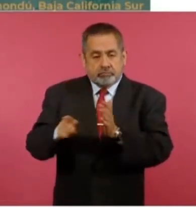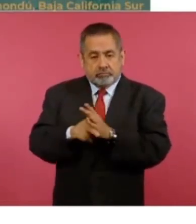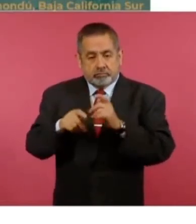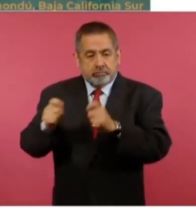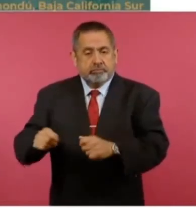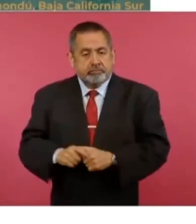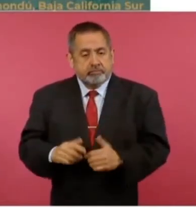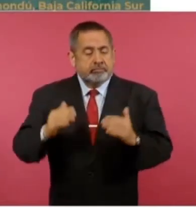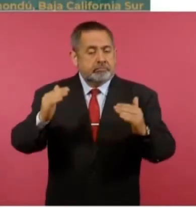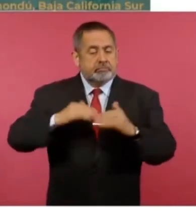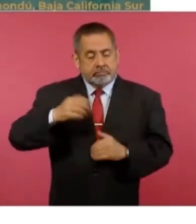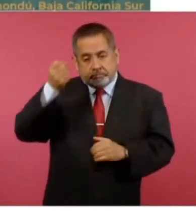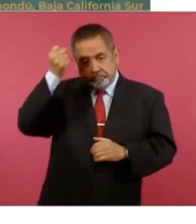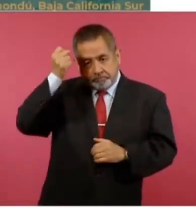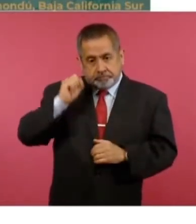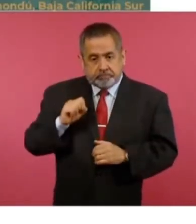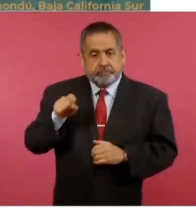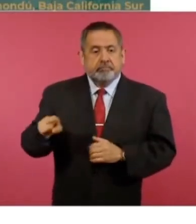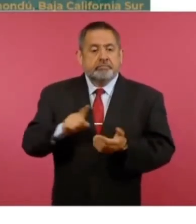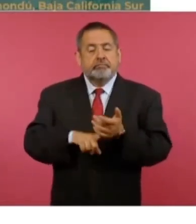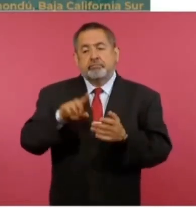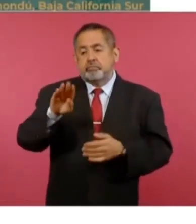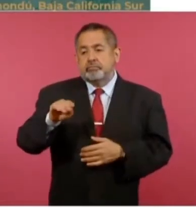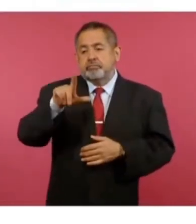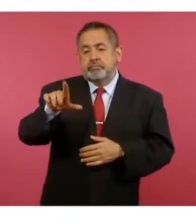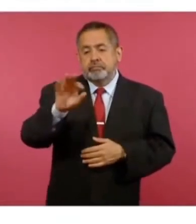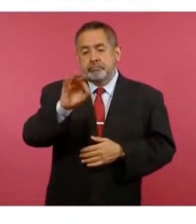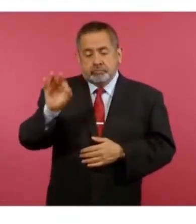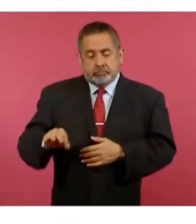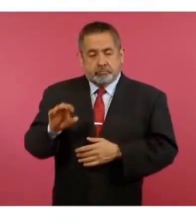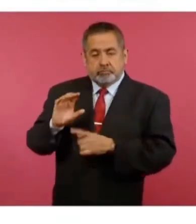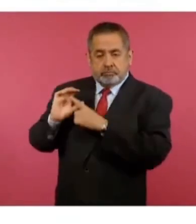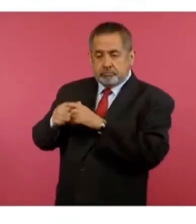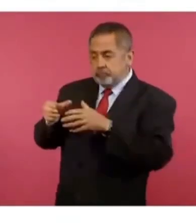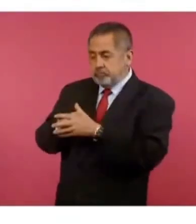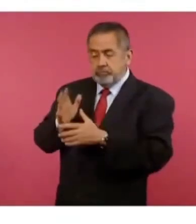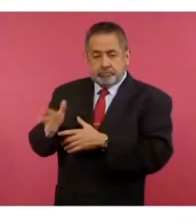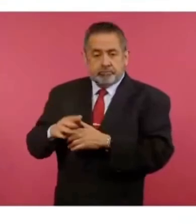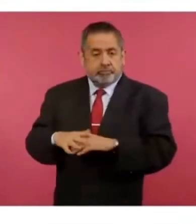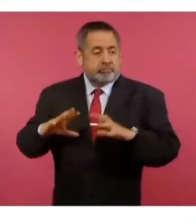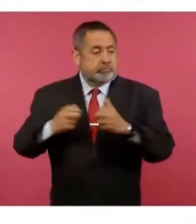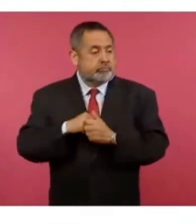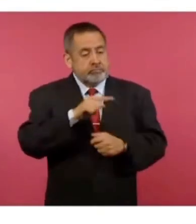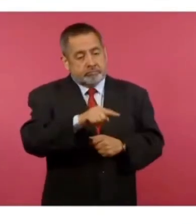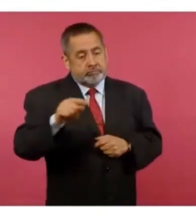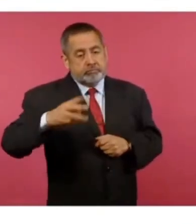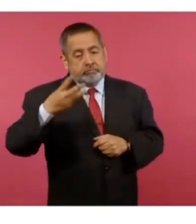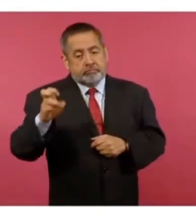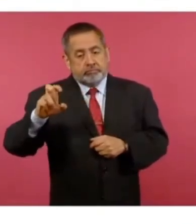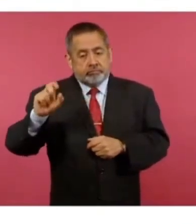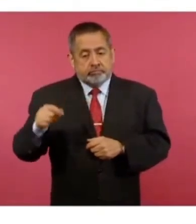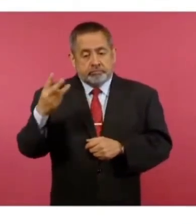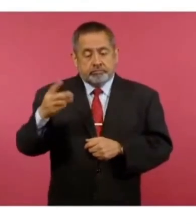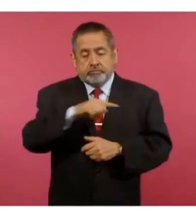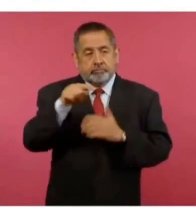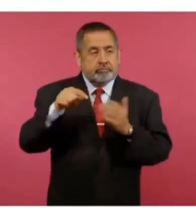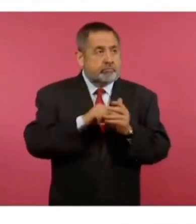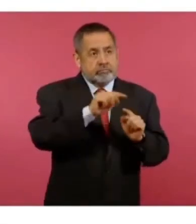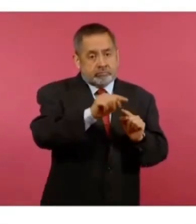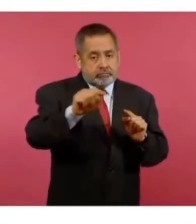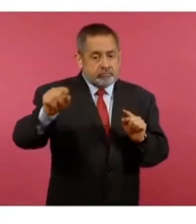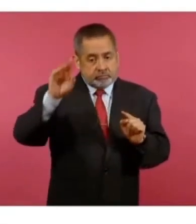a Sinaloa, donde se han instalado 97% de los comités en 323 centros de salud, que pronto